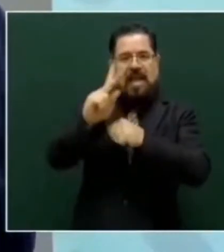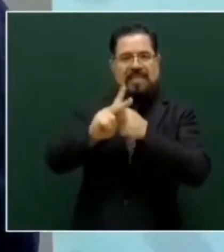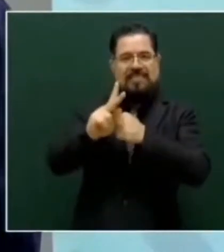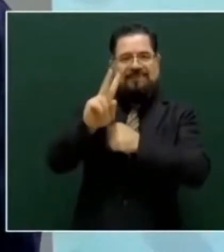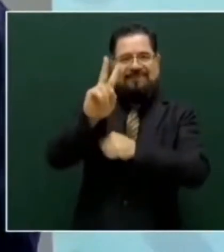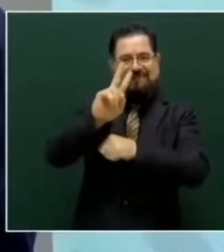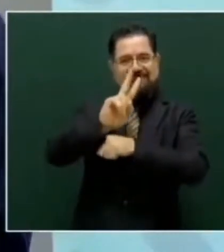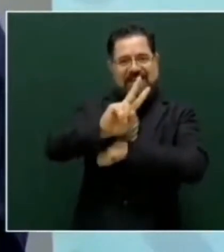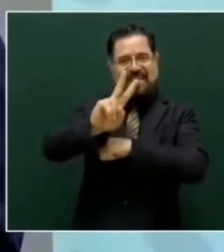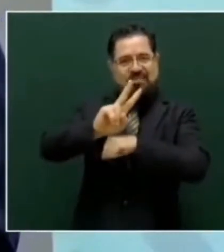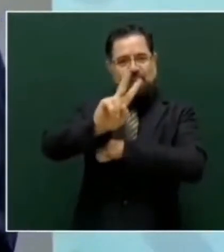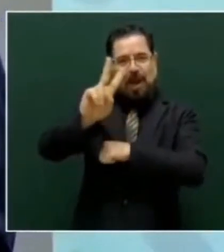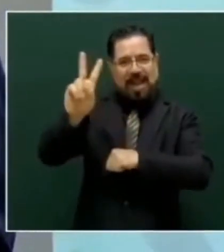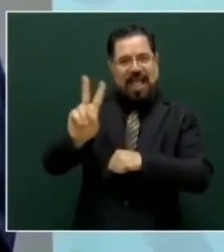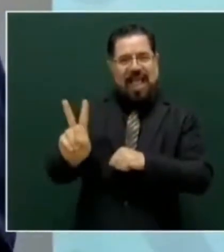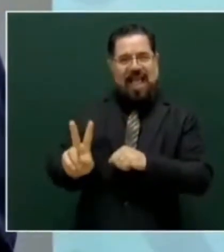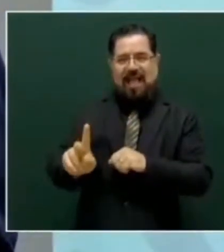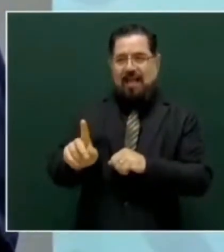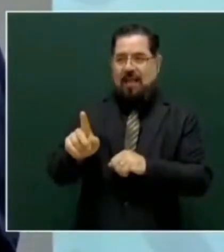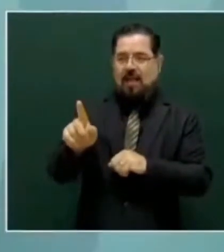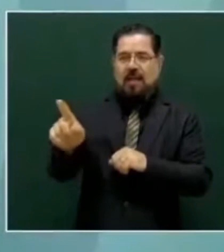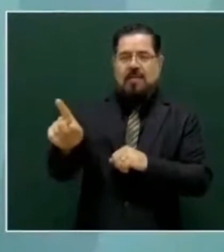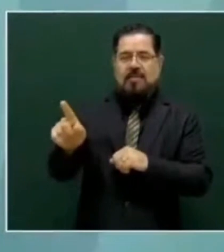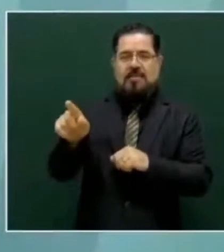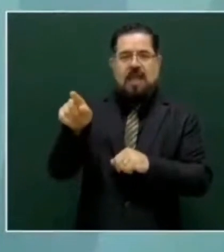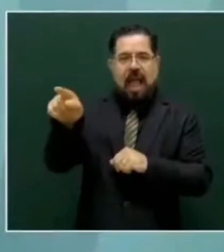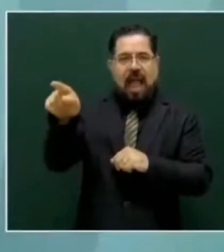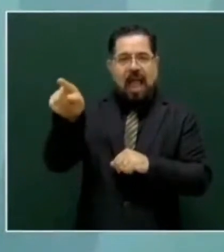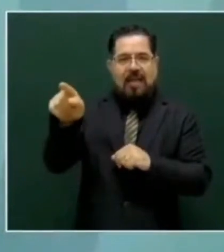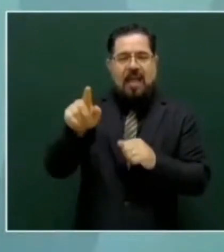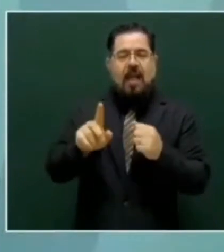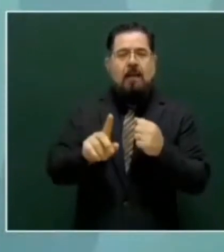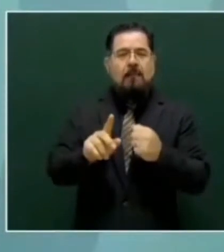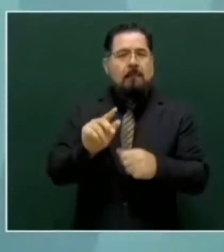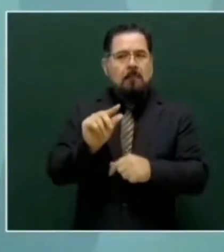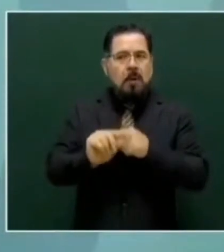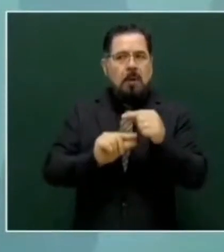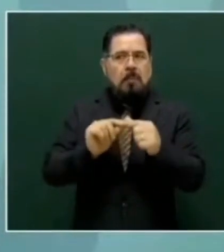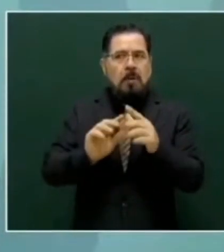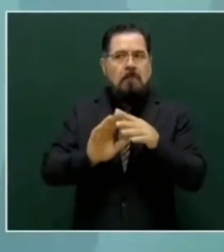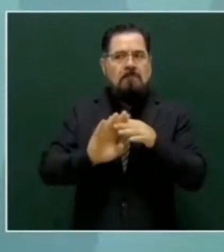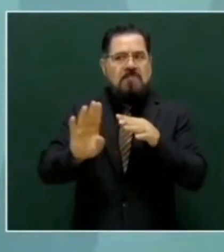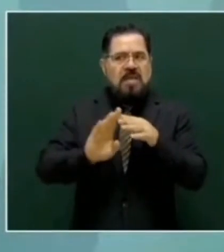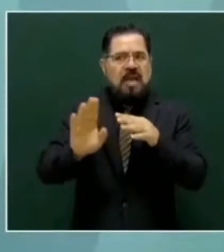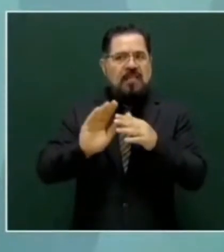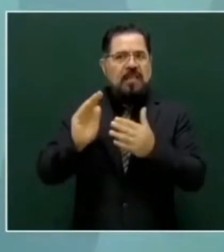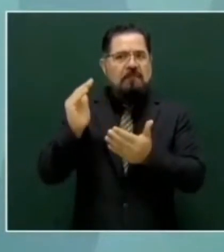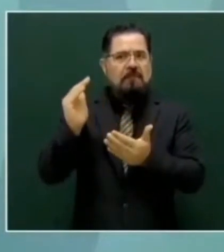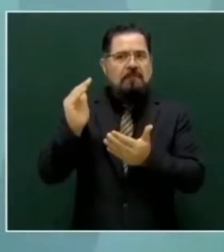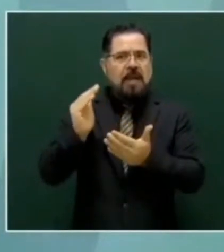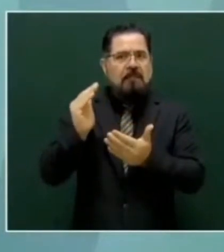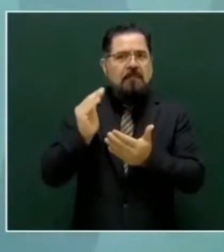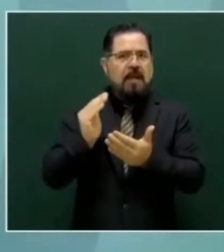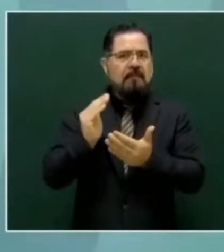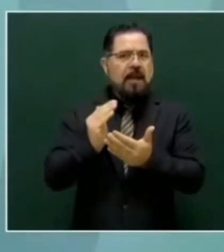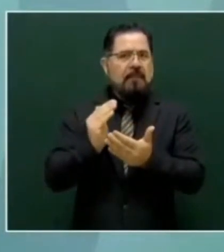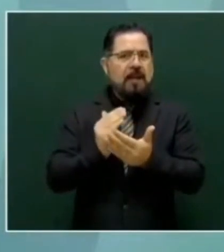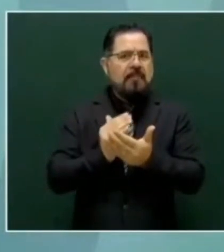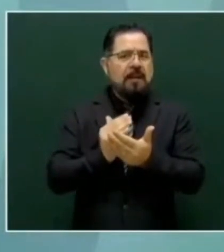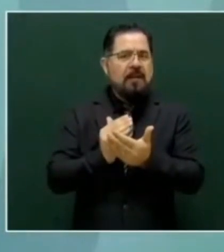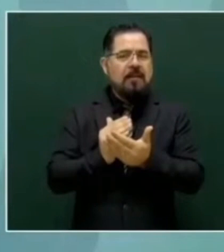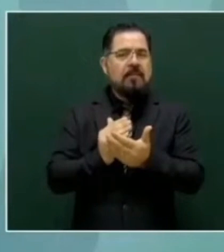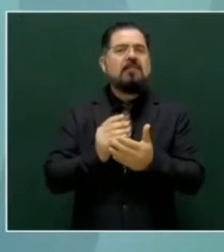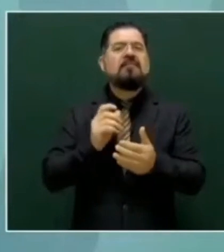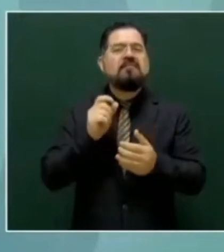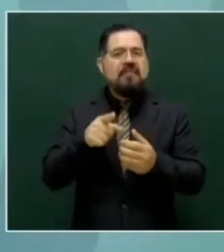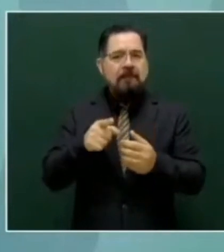está disminuyendo el número de migrantes. Y hace falta también quitar el